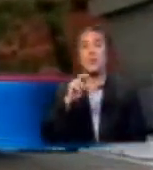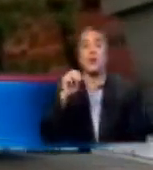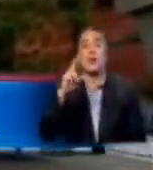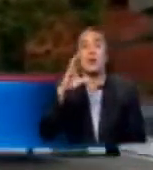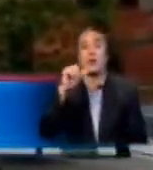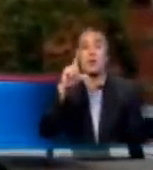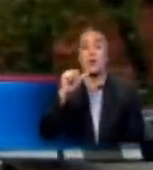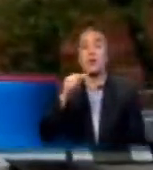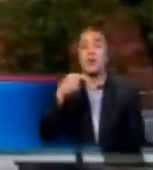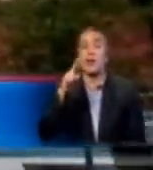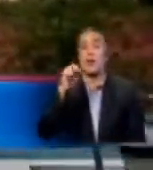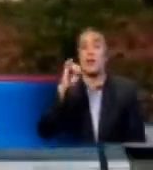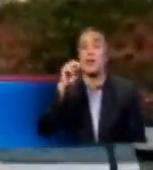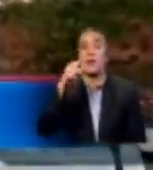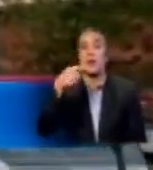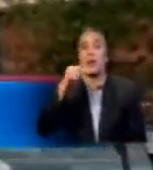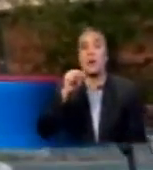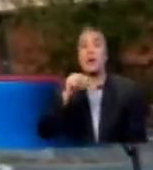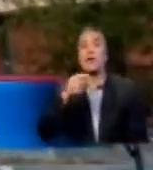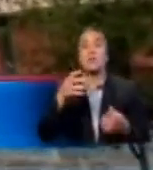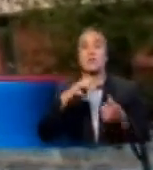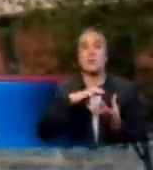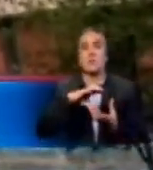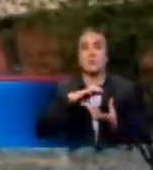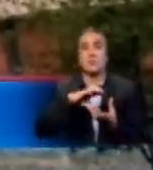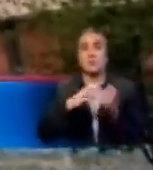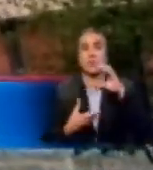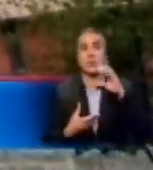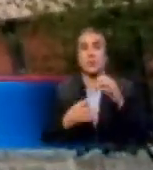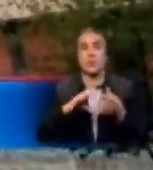Aguiñaga de la bancada de la Revolución Ciudadana. Su